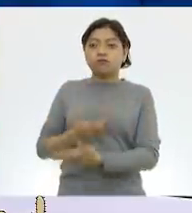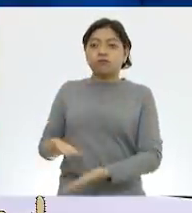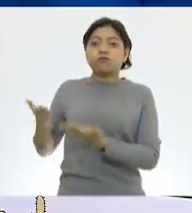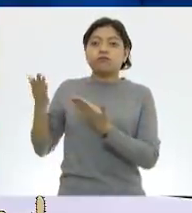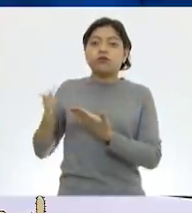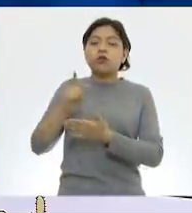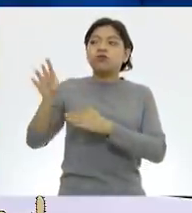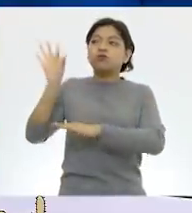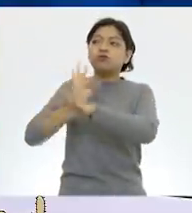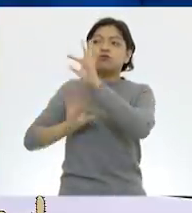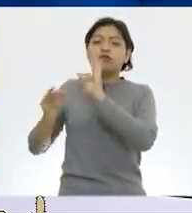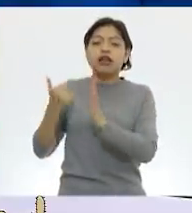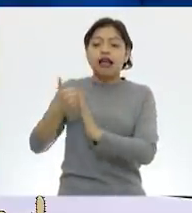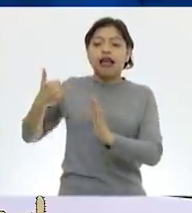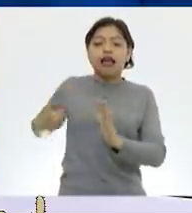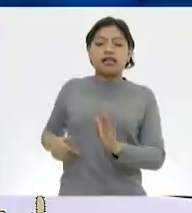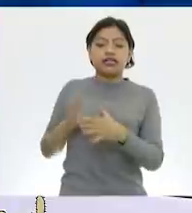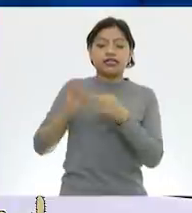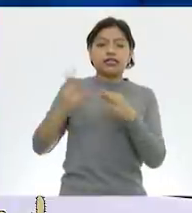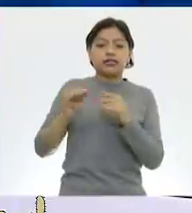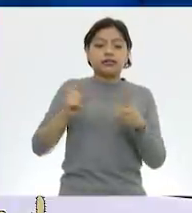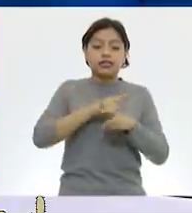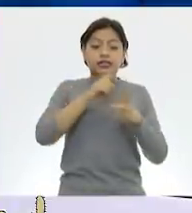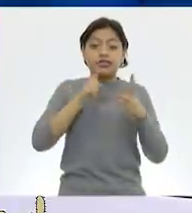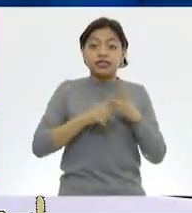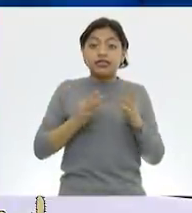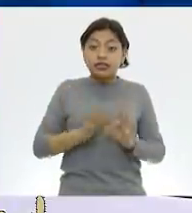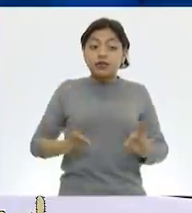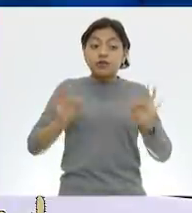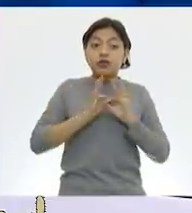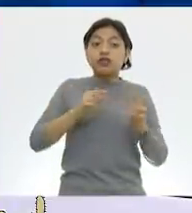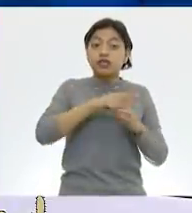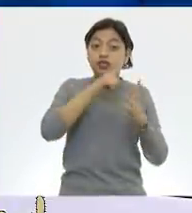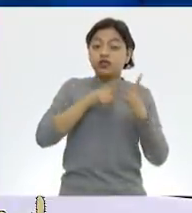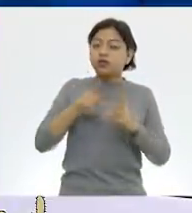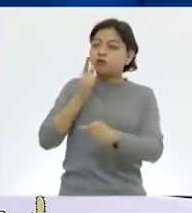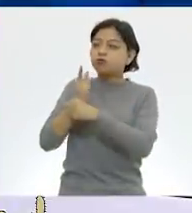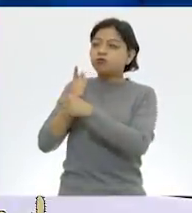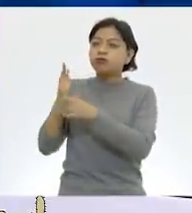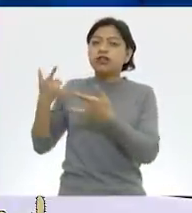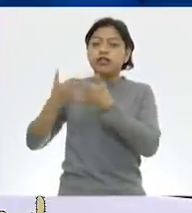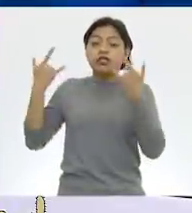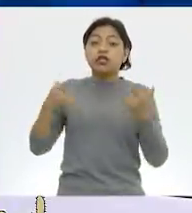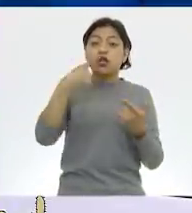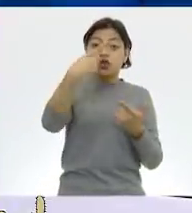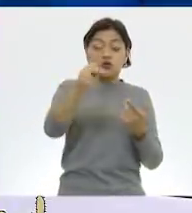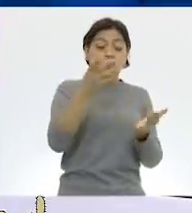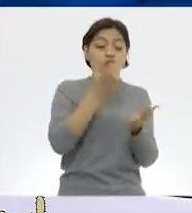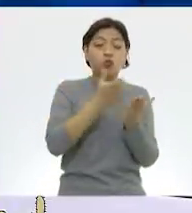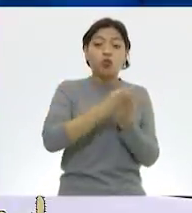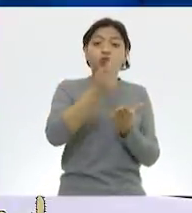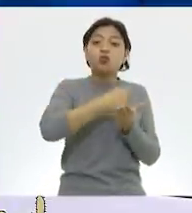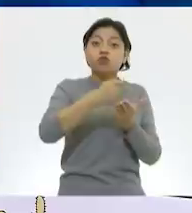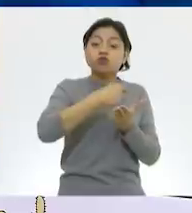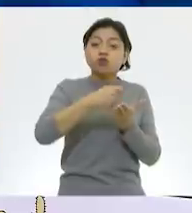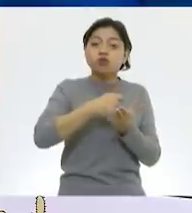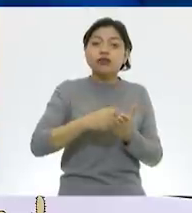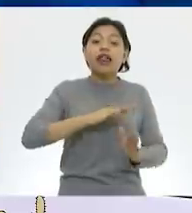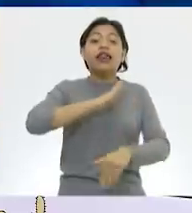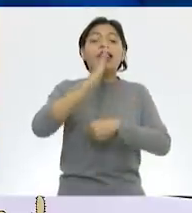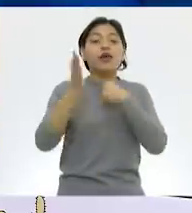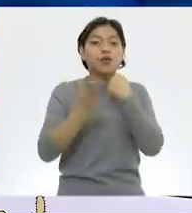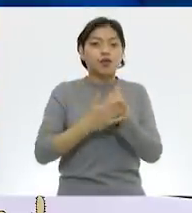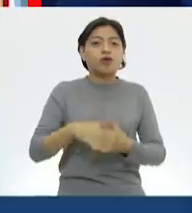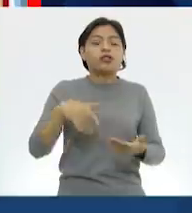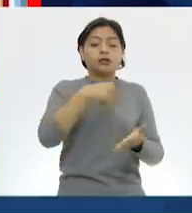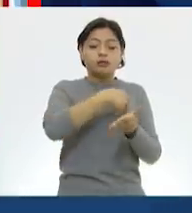que acabamos de estudiar en los cuadros anteriores y que lo anotes en tu cuaderno, pues analizaremos el cuento en la siguiente